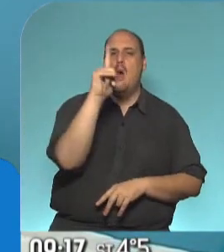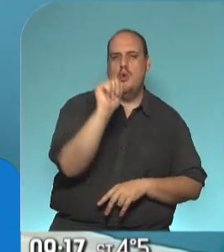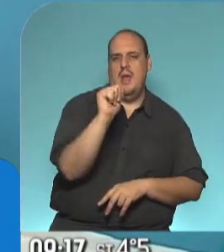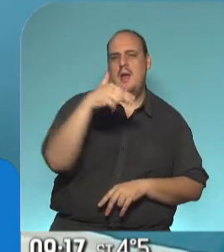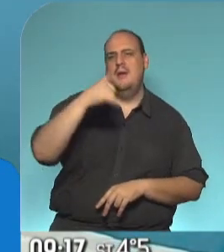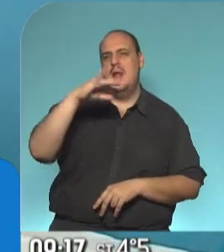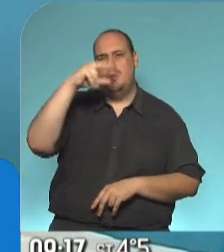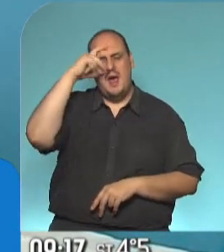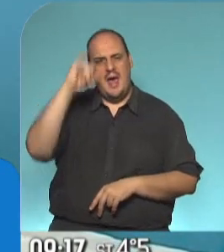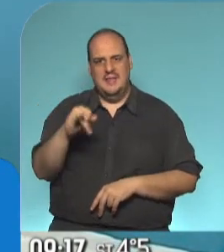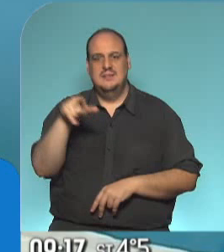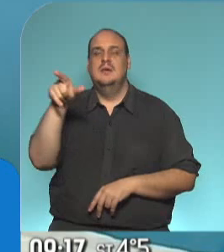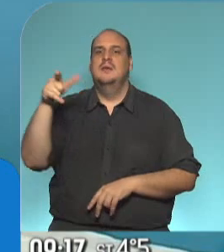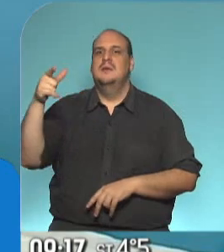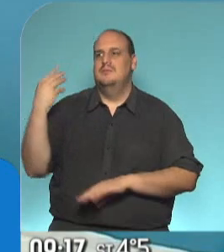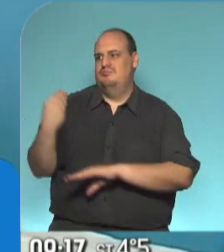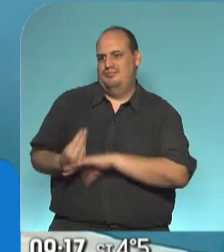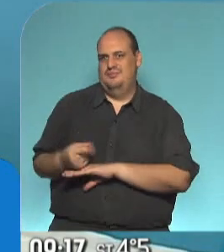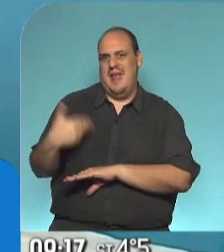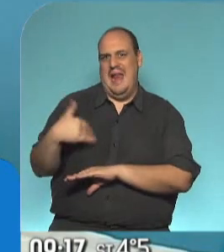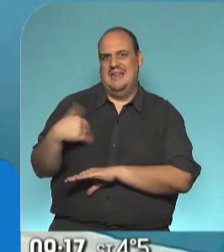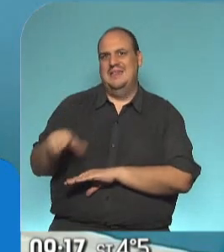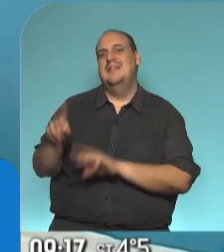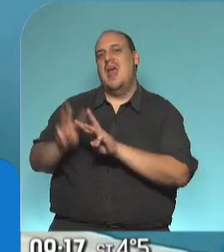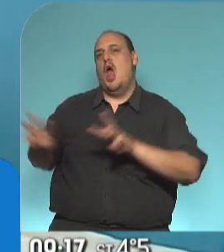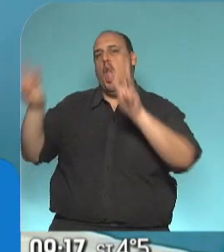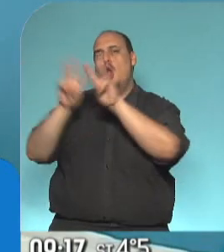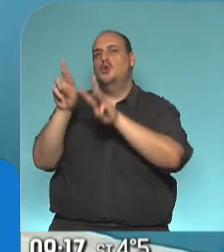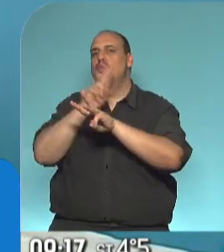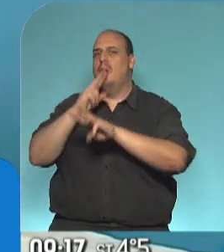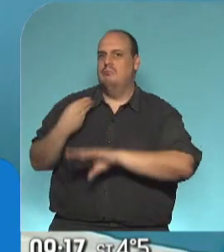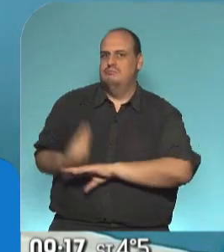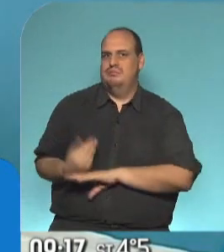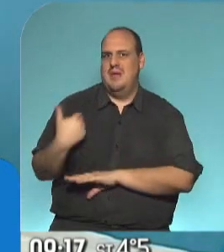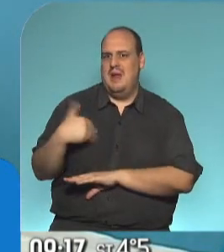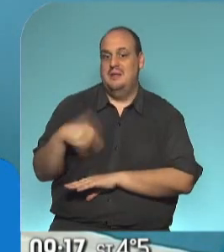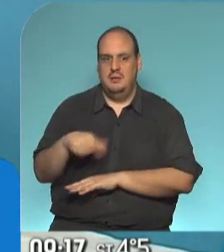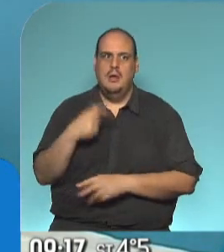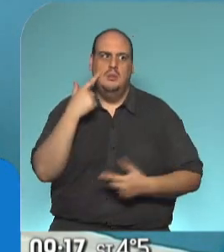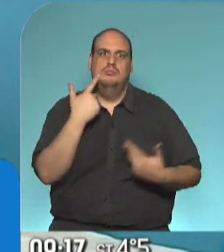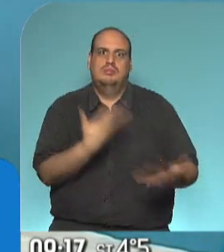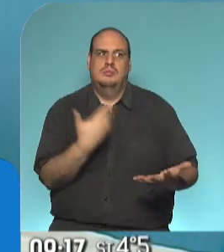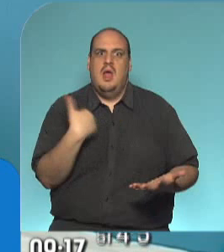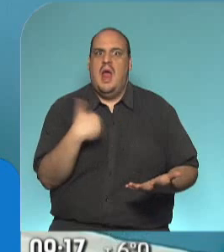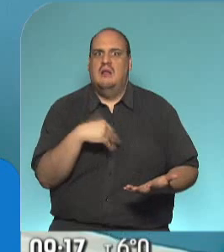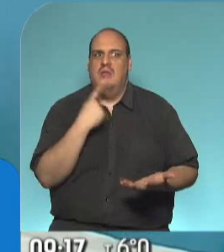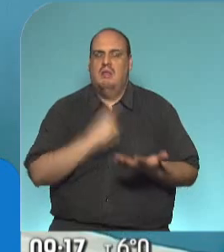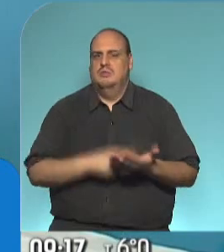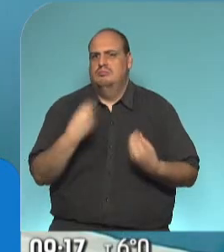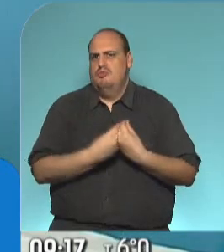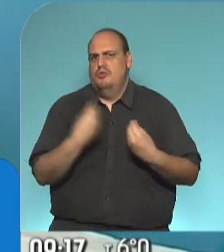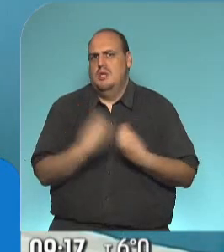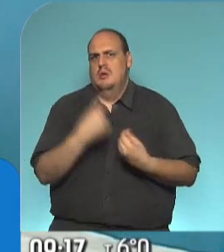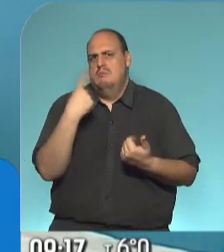en Argentina de ONU Mujeres, destaca que las medidas tomadas en Argentina, por un lado, son una gran cantidad, o sea que no